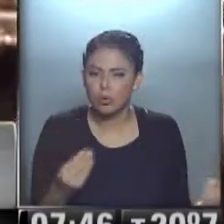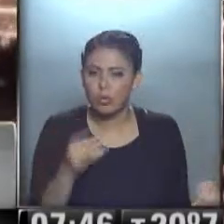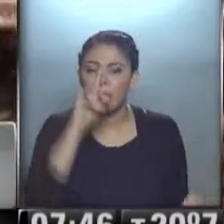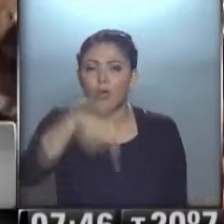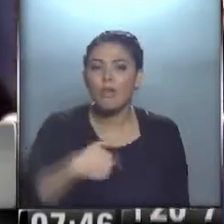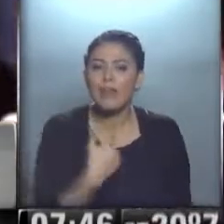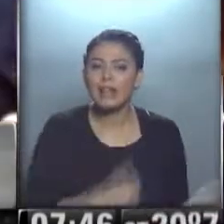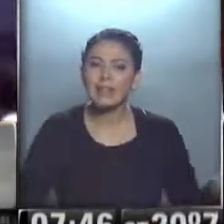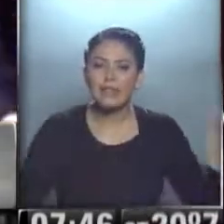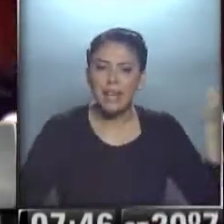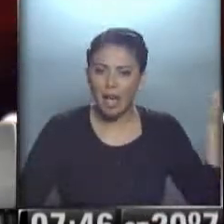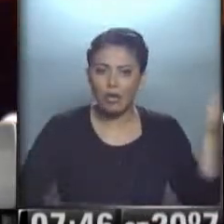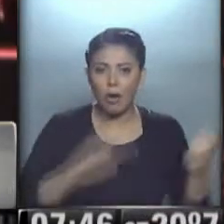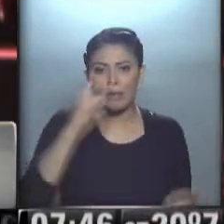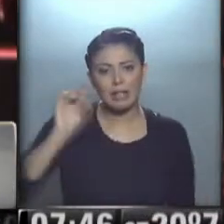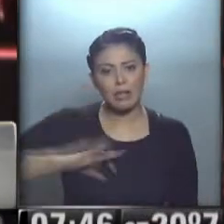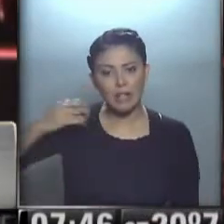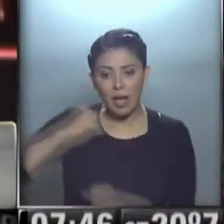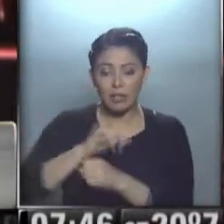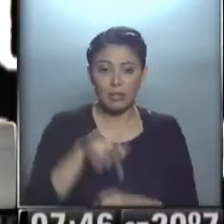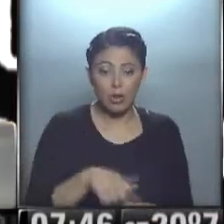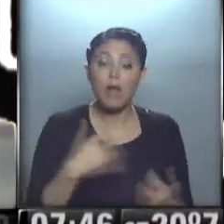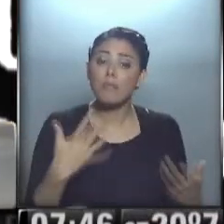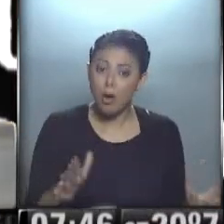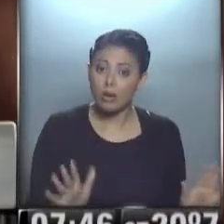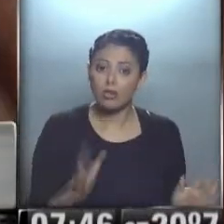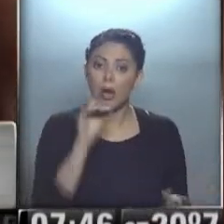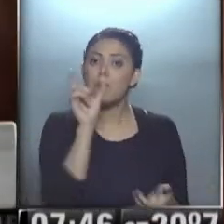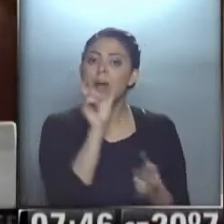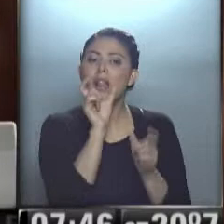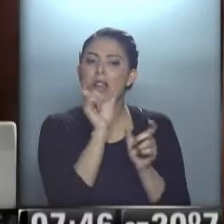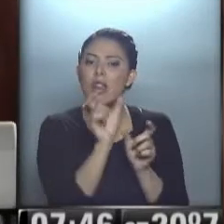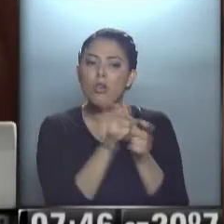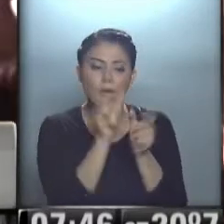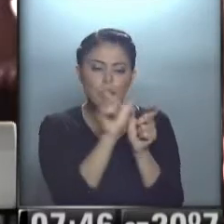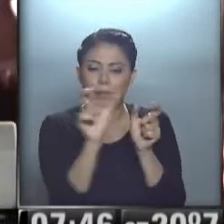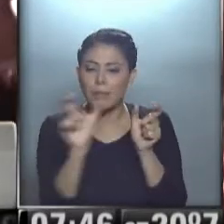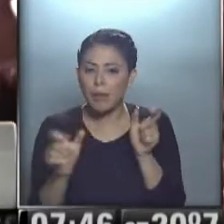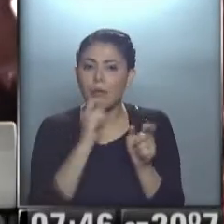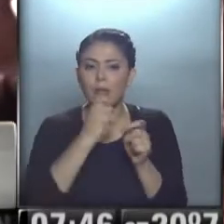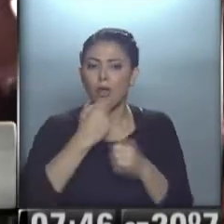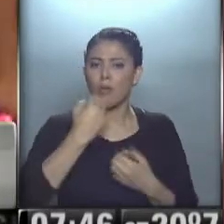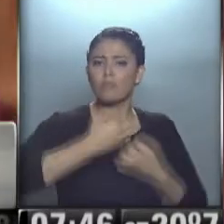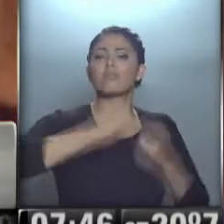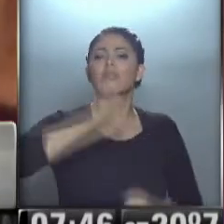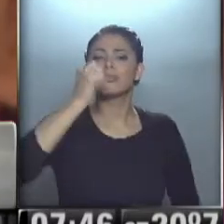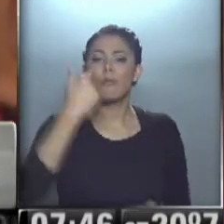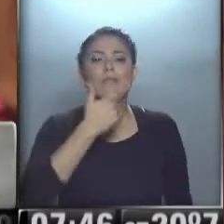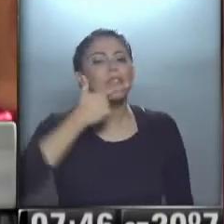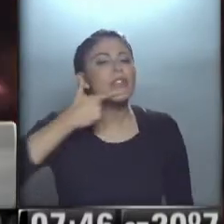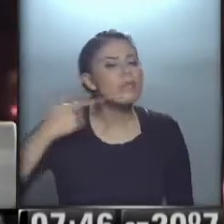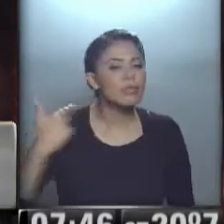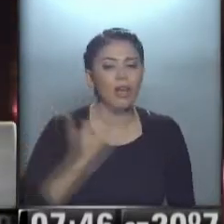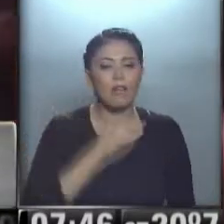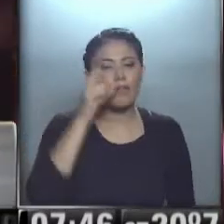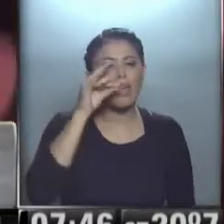resurgimiento del tango en la Argentina en los últimos 20 años. Y para eso divide la película en distintos capítulos, como las glorias que permiten disfrutar de Leopoldo